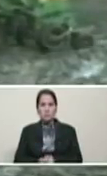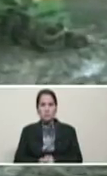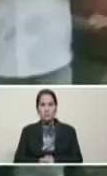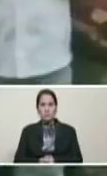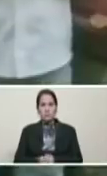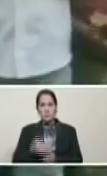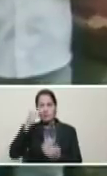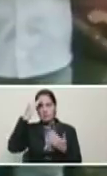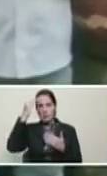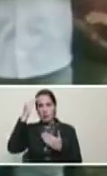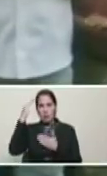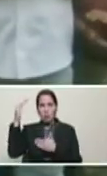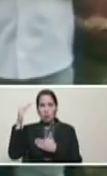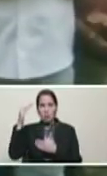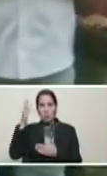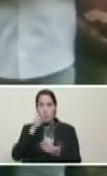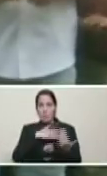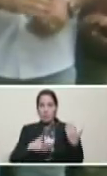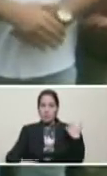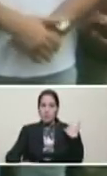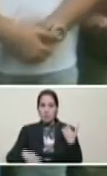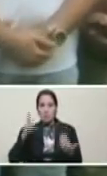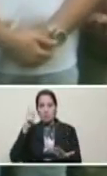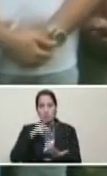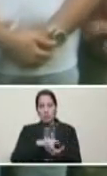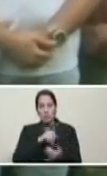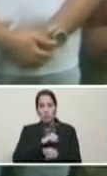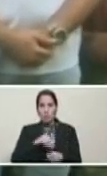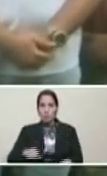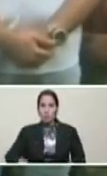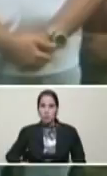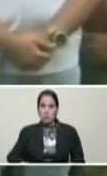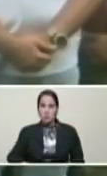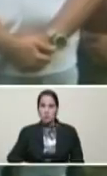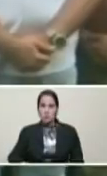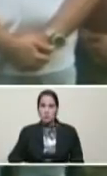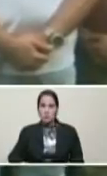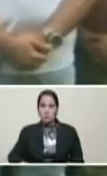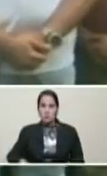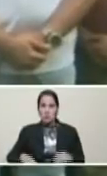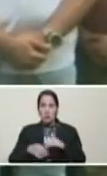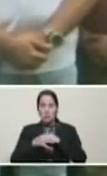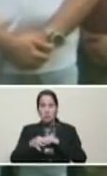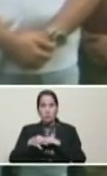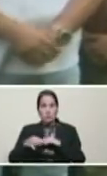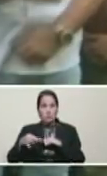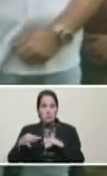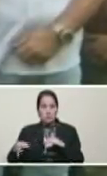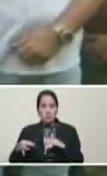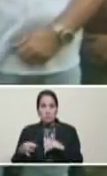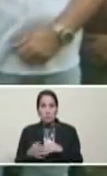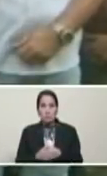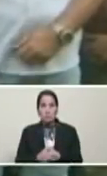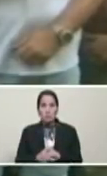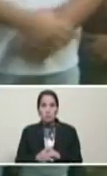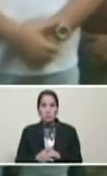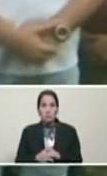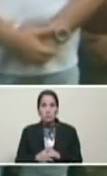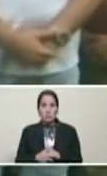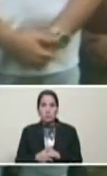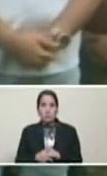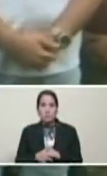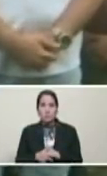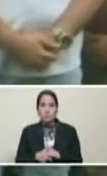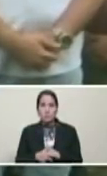con un saludo presidente desde acá de portuguesa del municipio araure estamos acá en